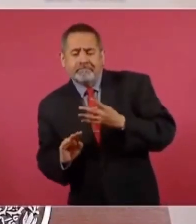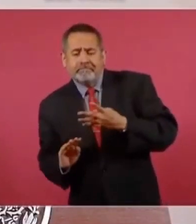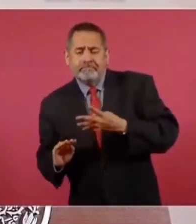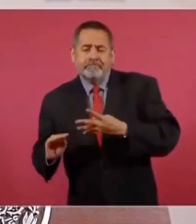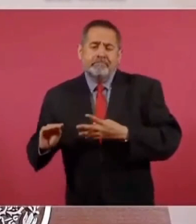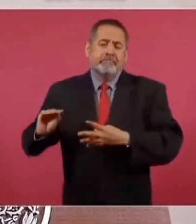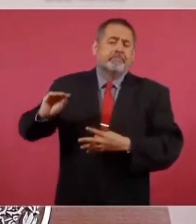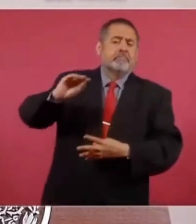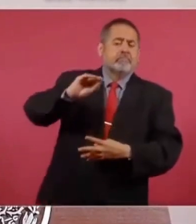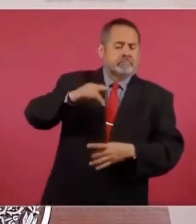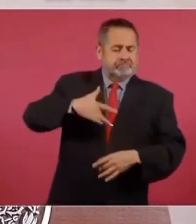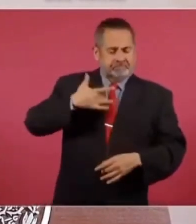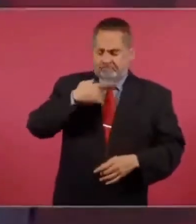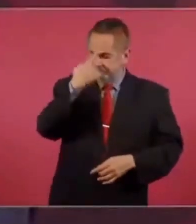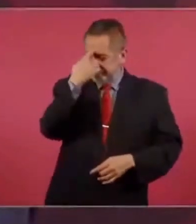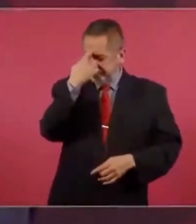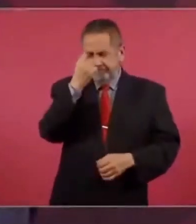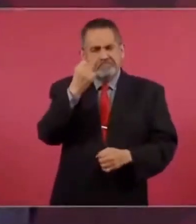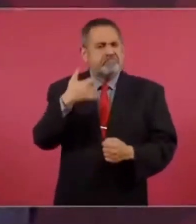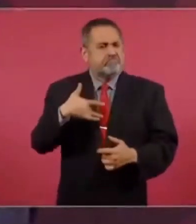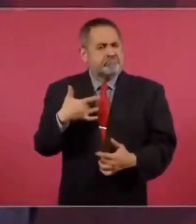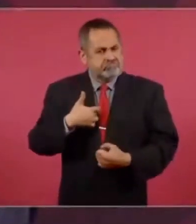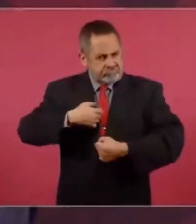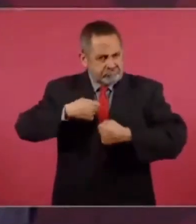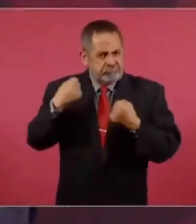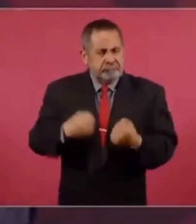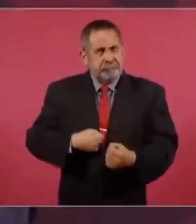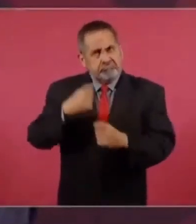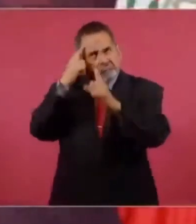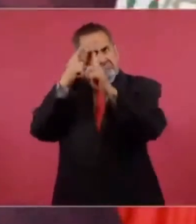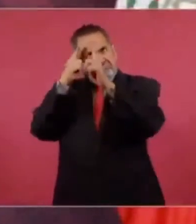y tengo convicciones.